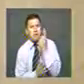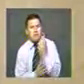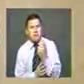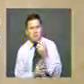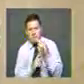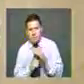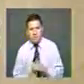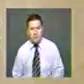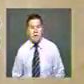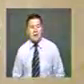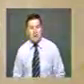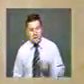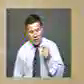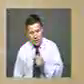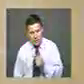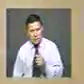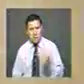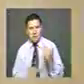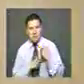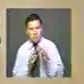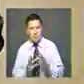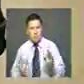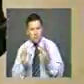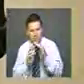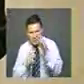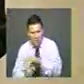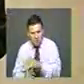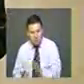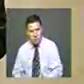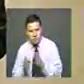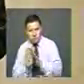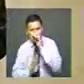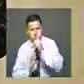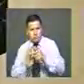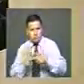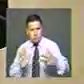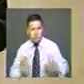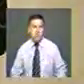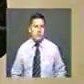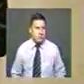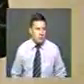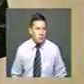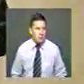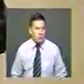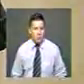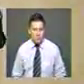segregación. Esa es la función primordial de los tribunales constitucionales.